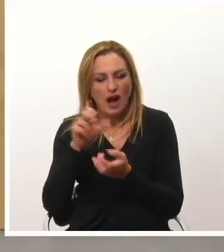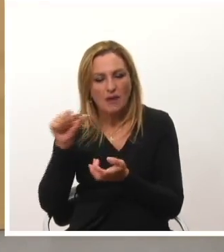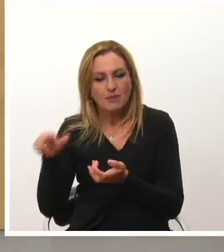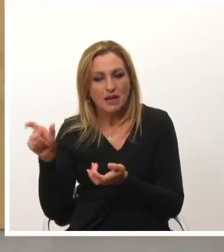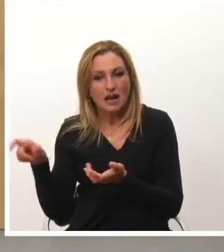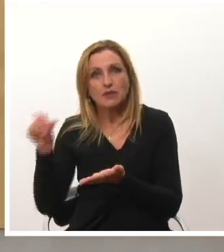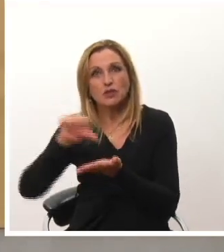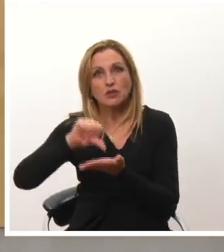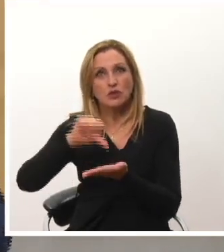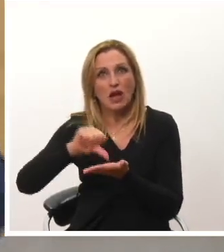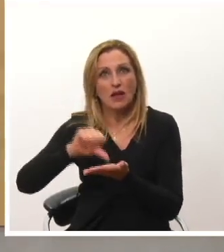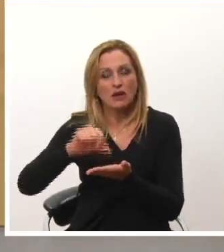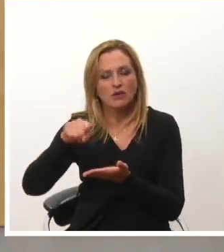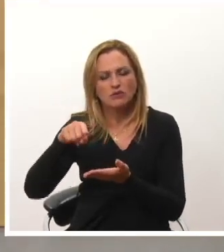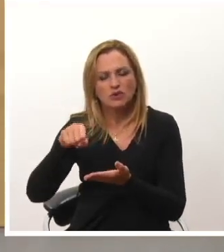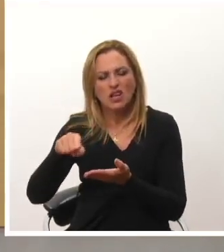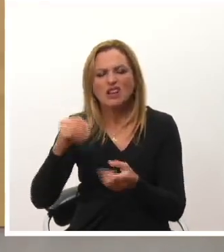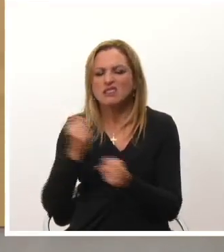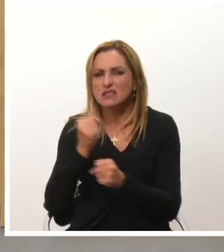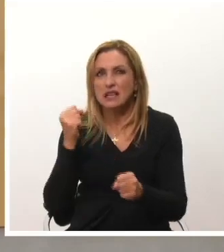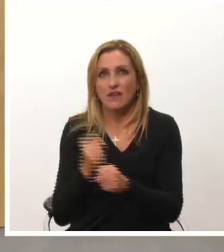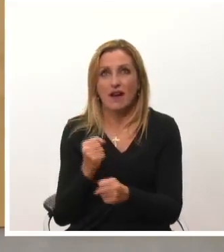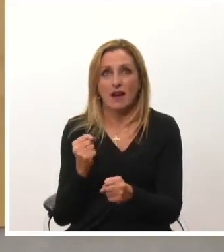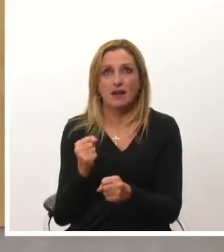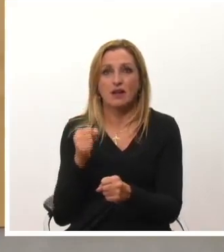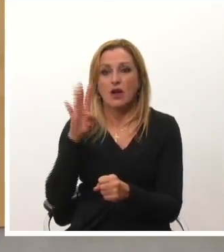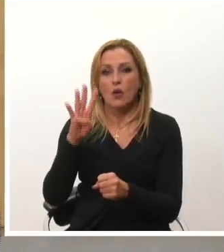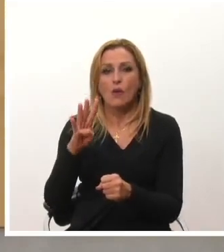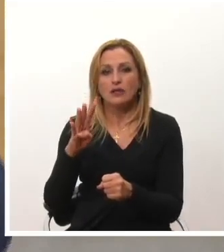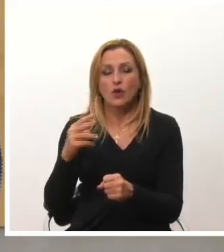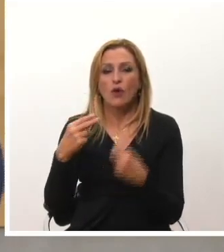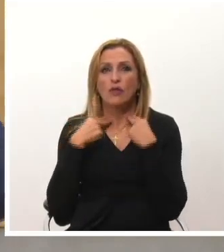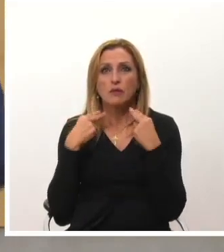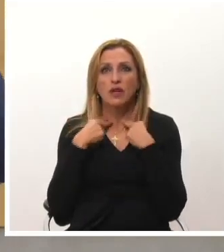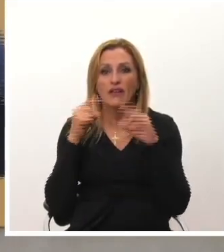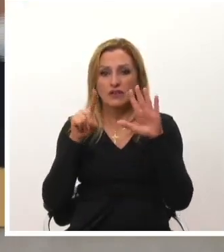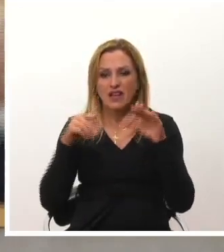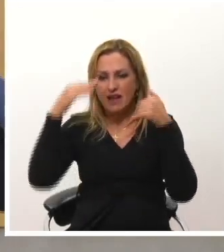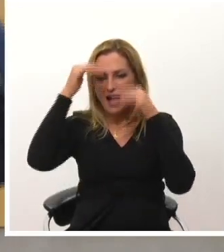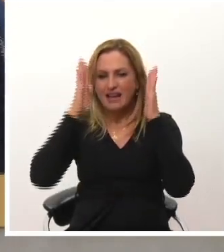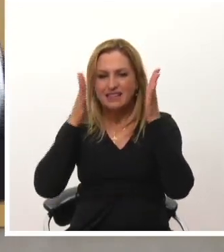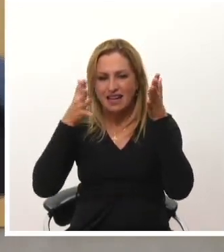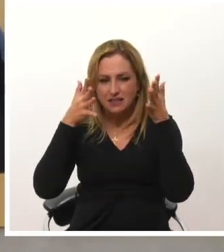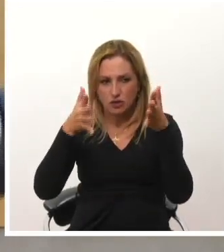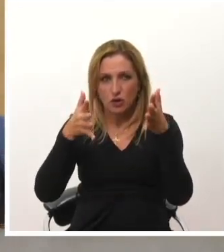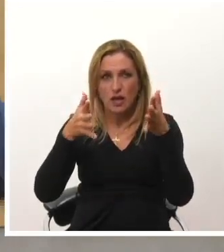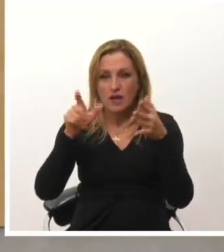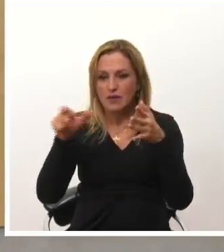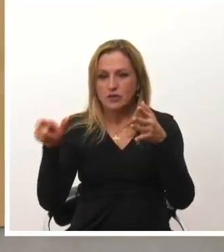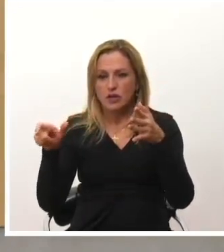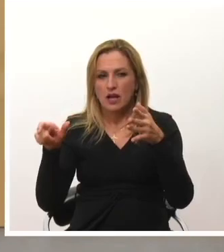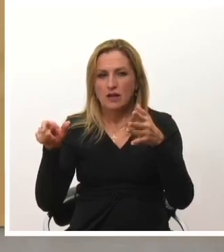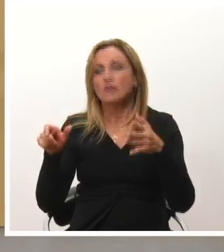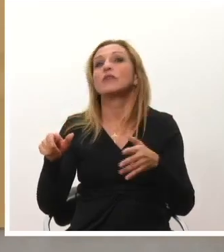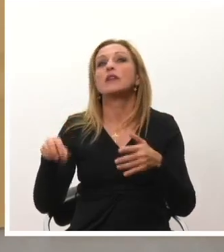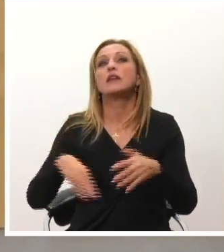se la tiene que trabajar un poco más que tiene usted son ustedes cuatro diputados seis asesores que le cuesta la ciudad y a los ciudadanos 18.000 euros al mes